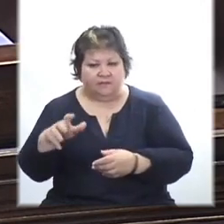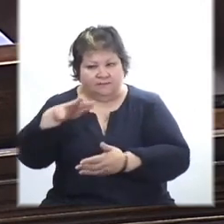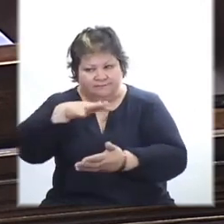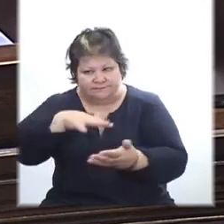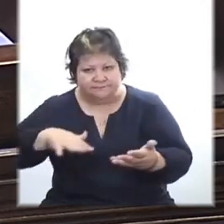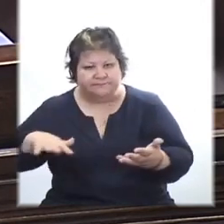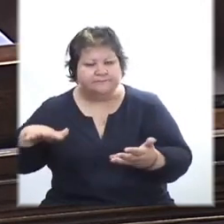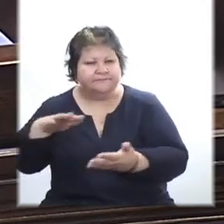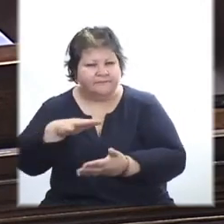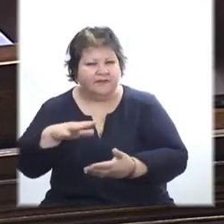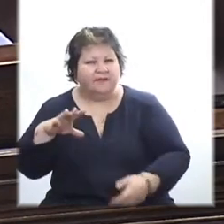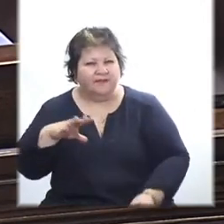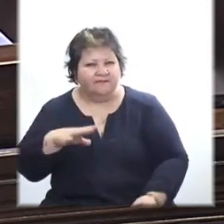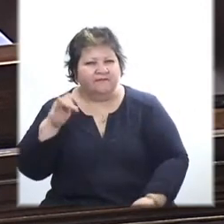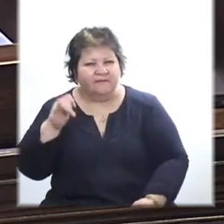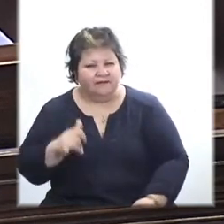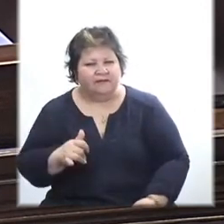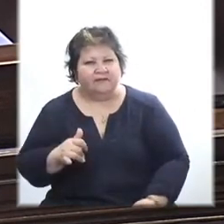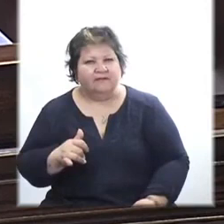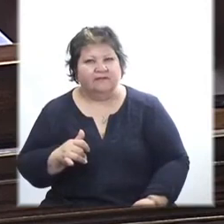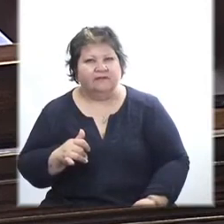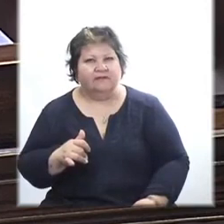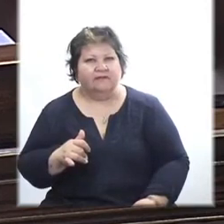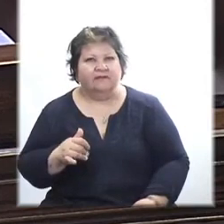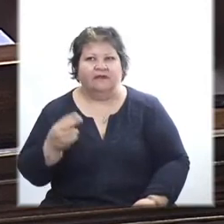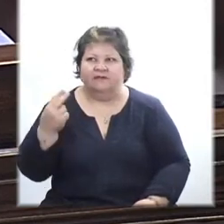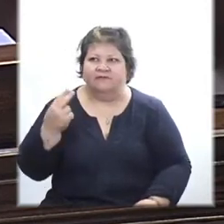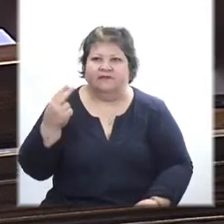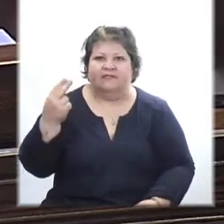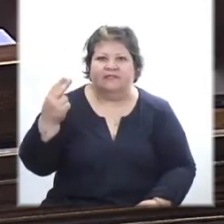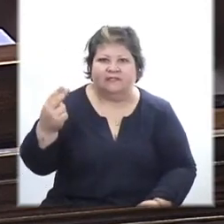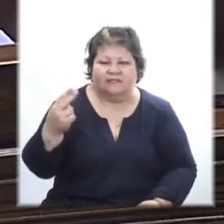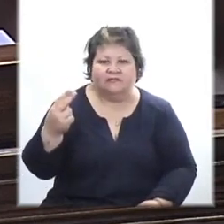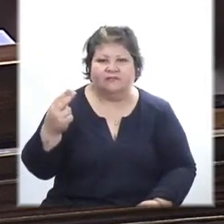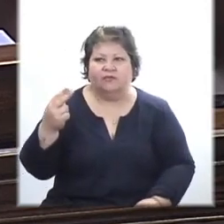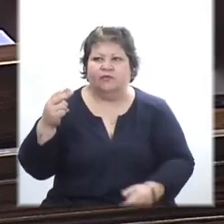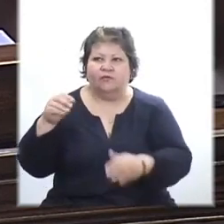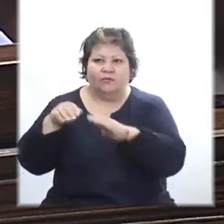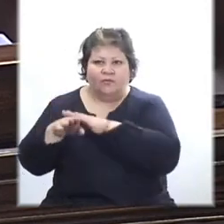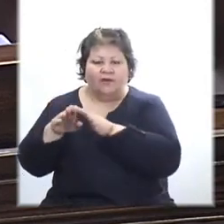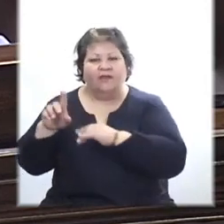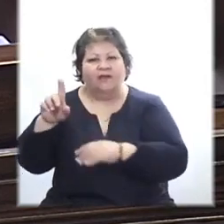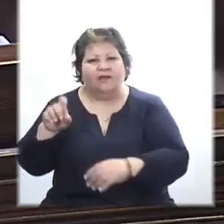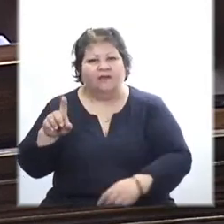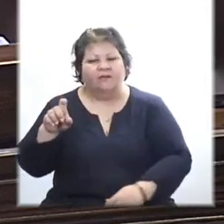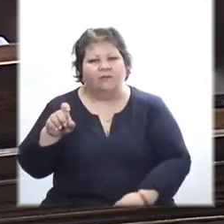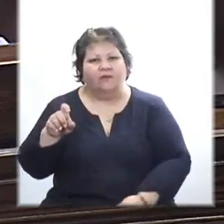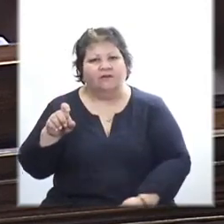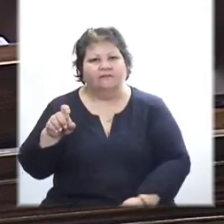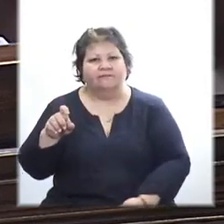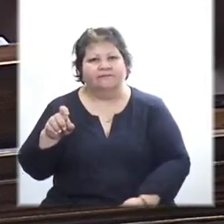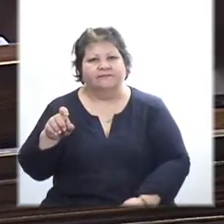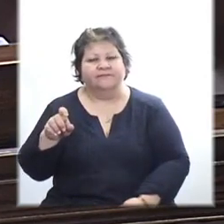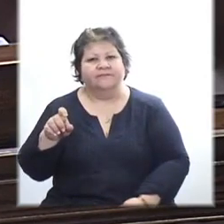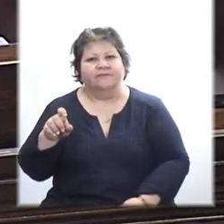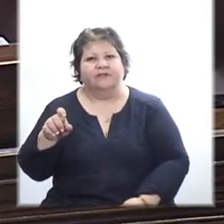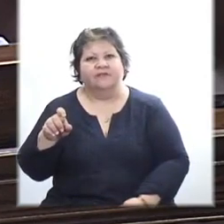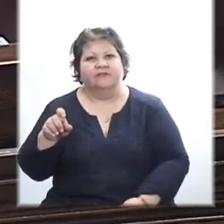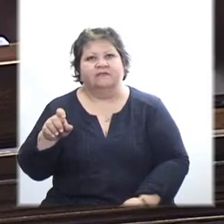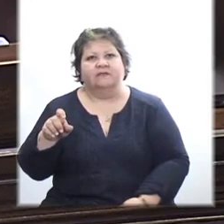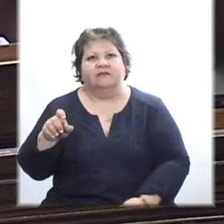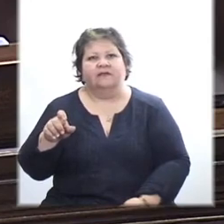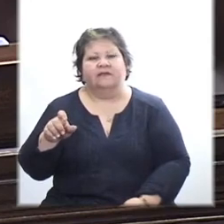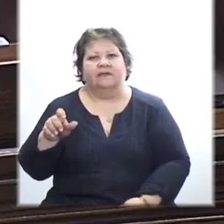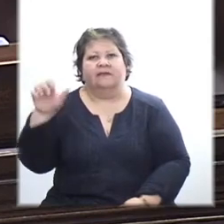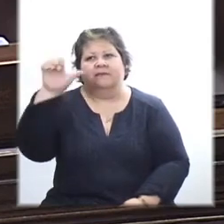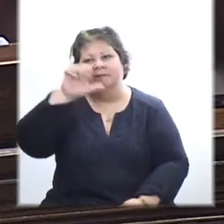si todos tenían la habilitación de bomberos, los distintos emprendimientos forestales, como